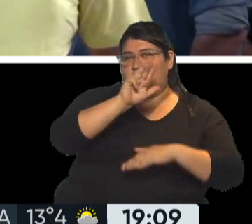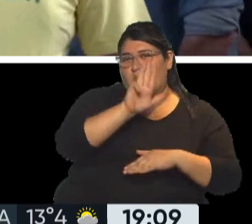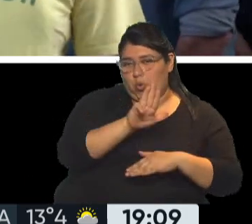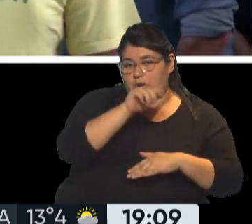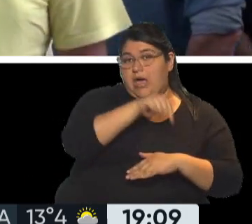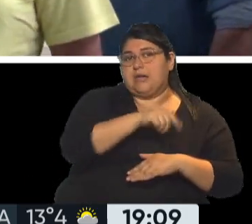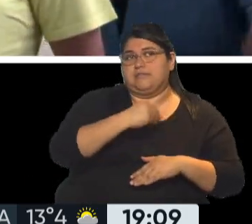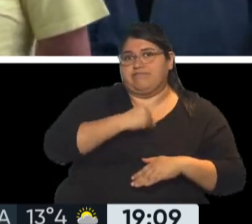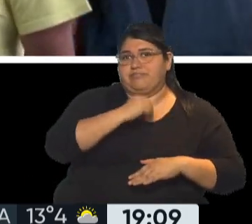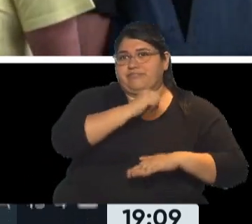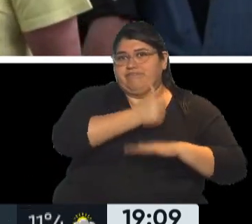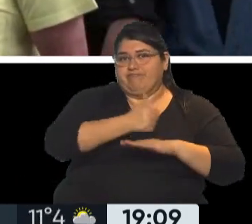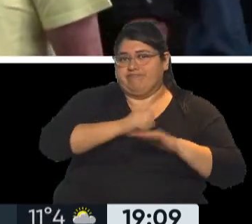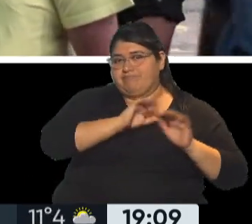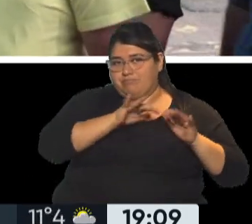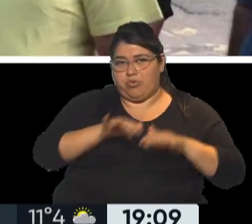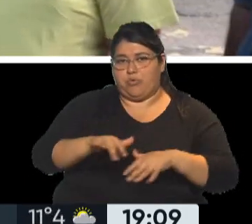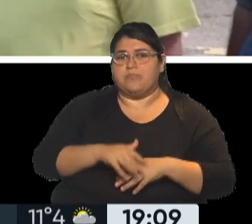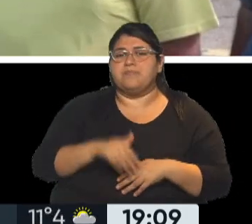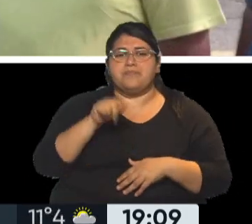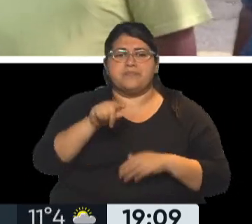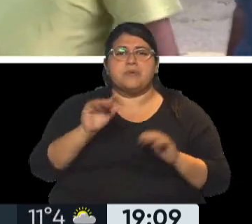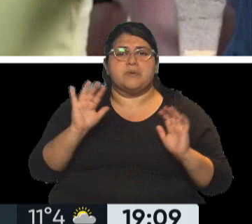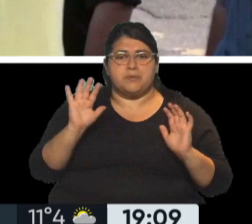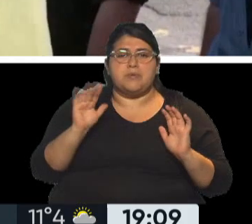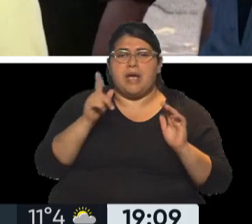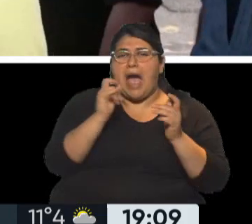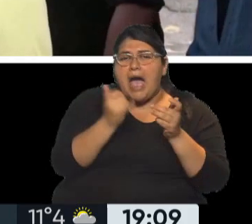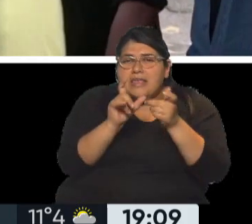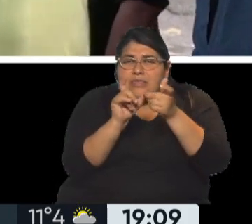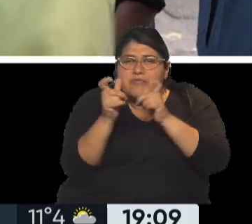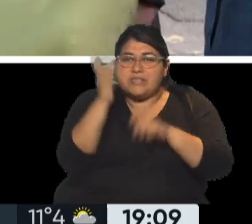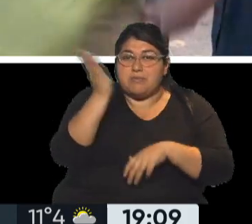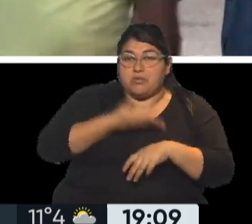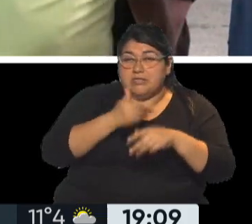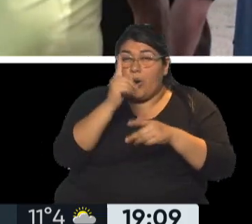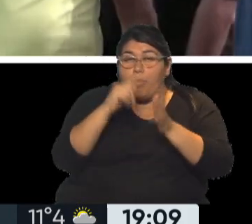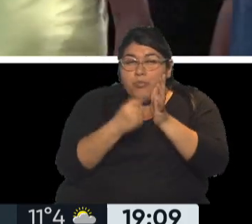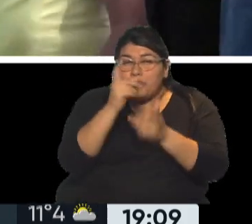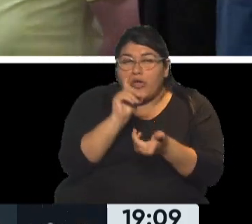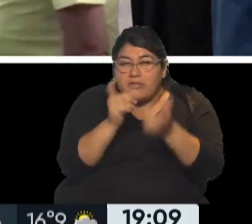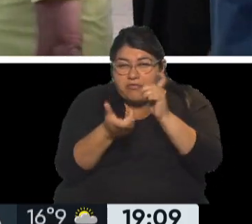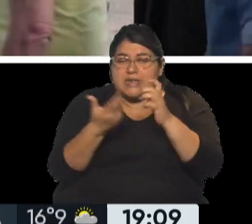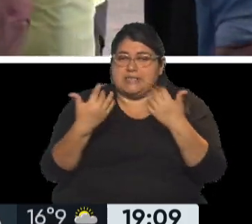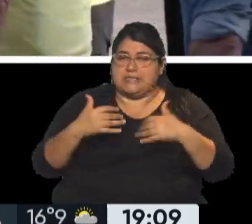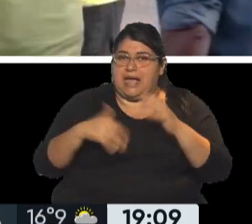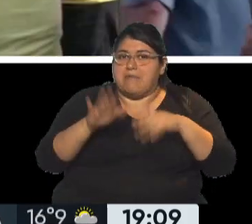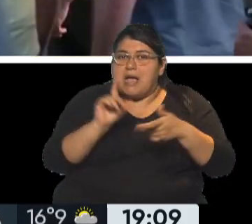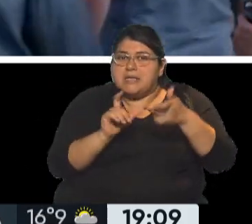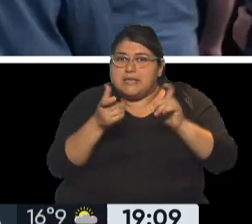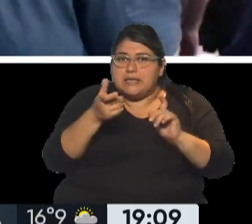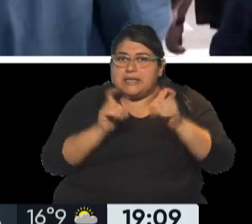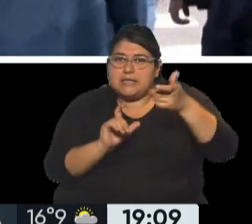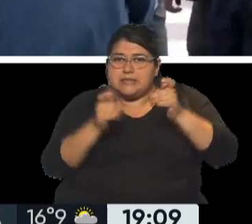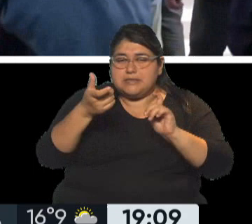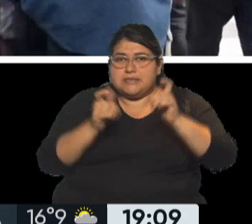simpatizantes de Lula y Bueno es muy corta de la brecha que se viene dando menos de un punto en algunos casos va variando constantemente los